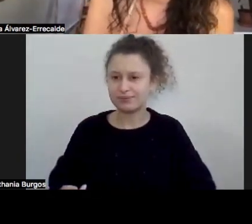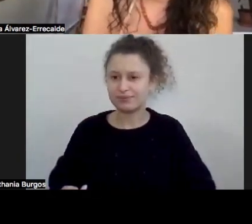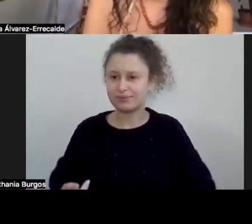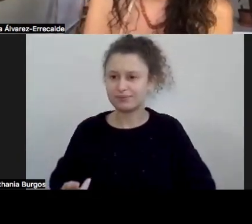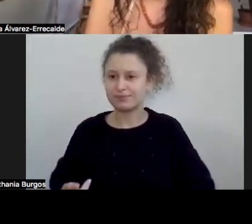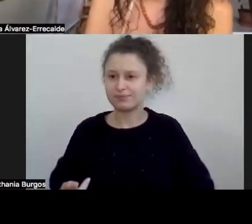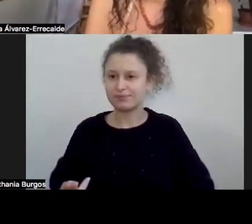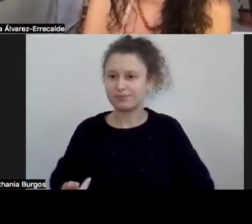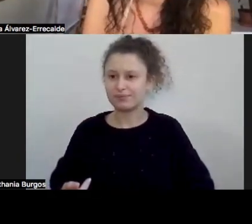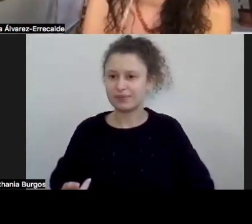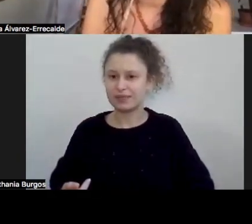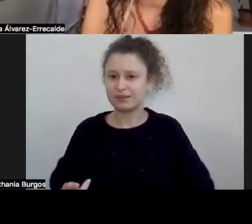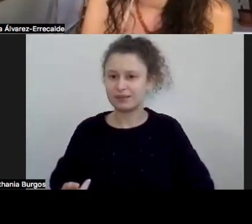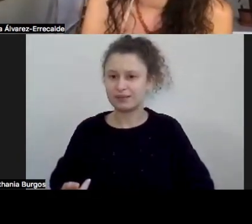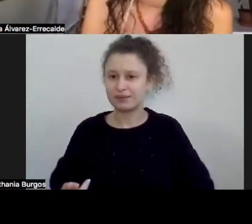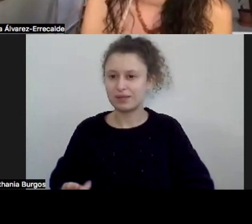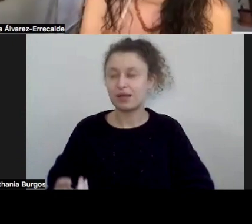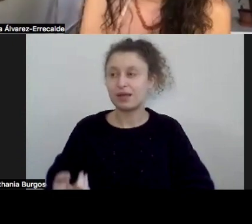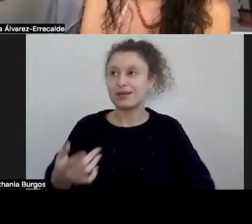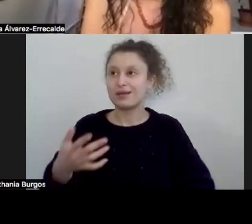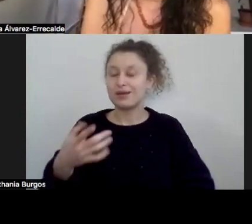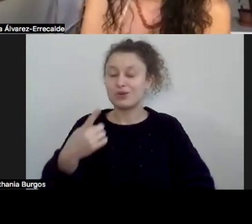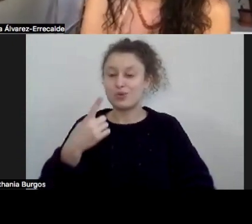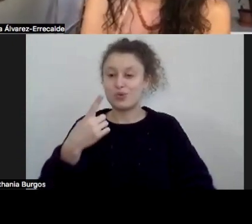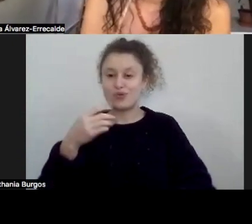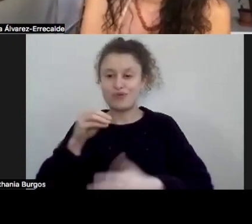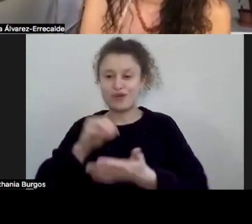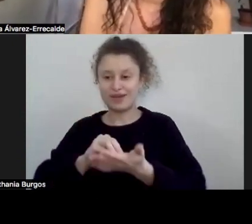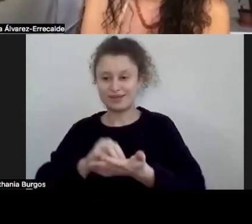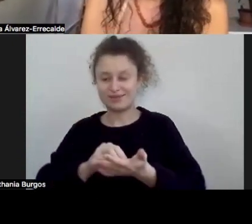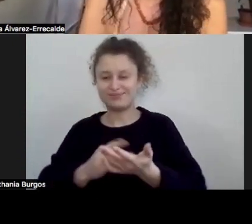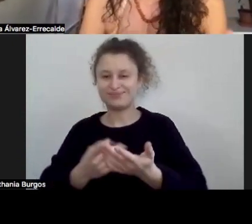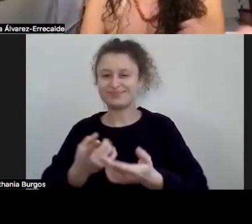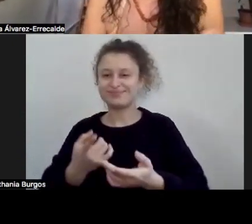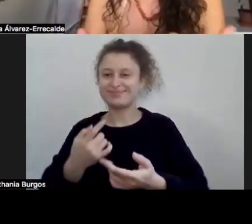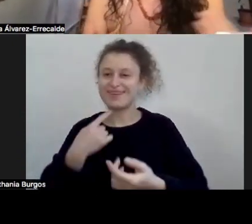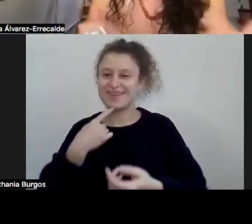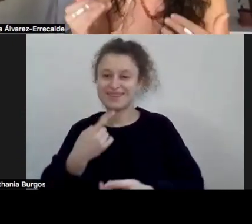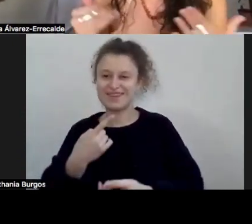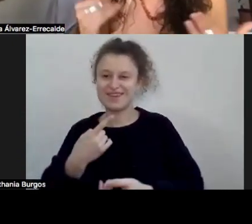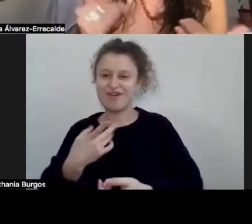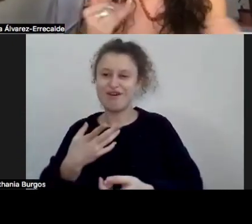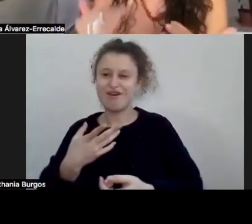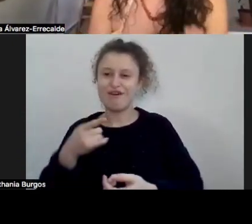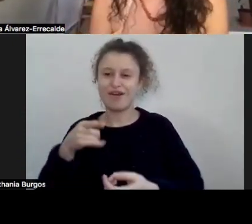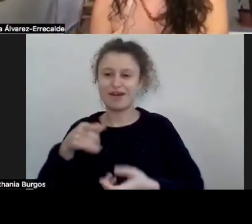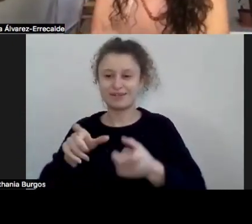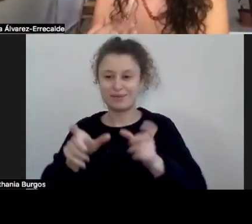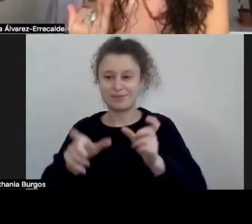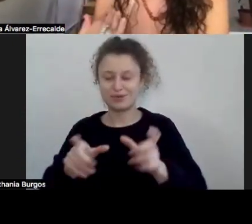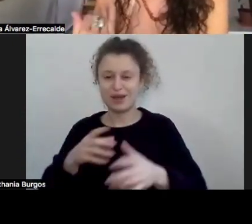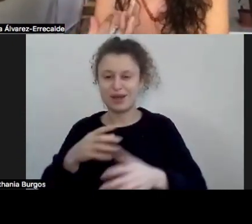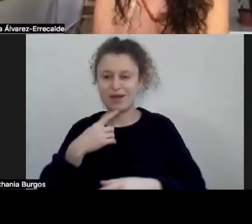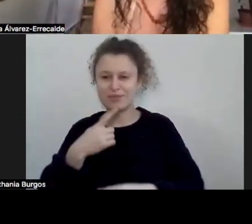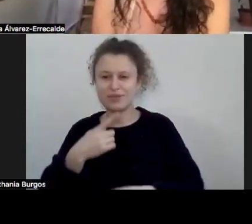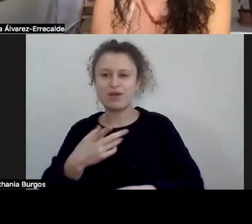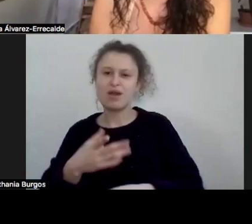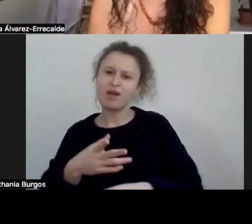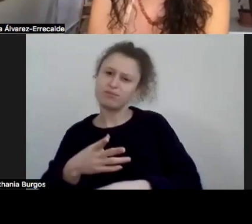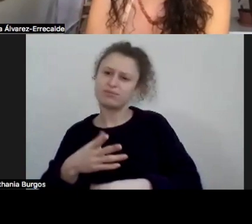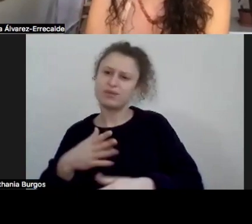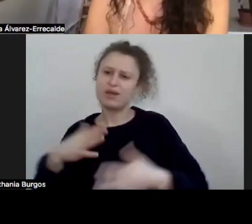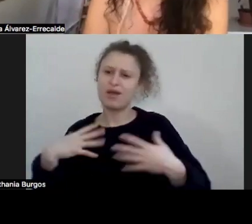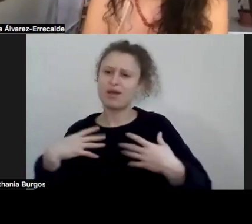tenía Neu era muy infantil, ¿no? Y creo que esta mirada que viene desde otra edad y desde